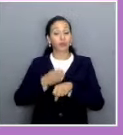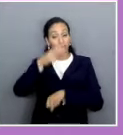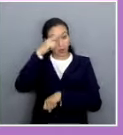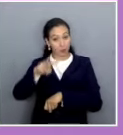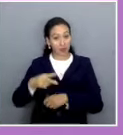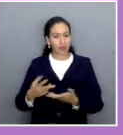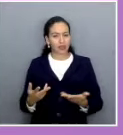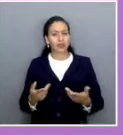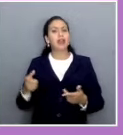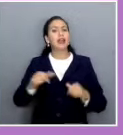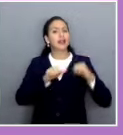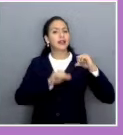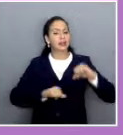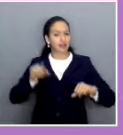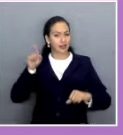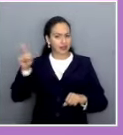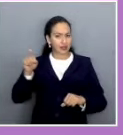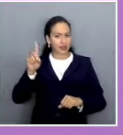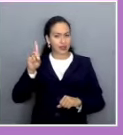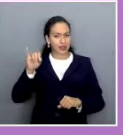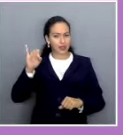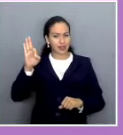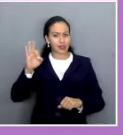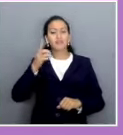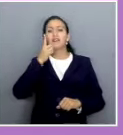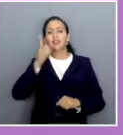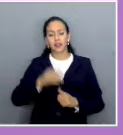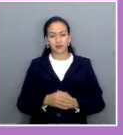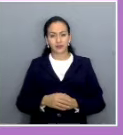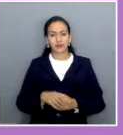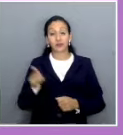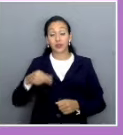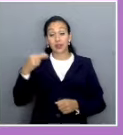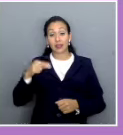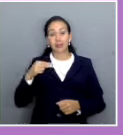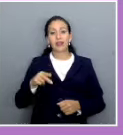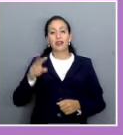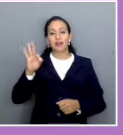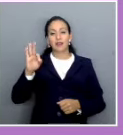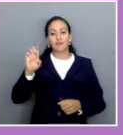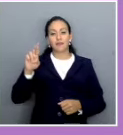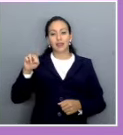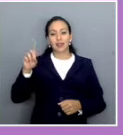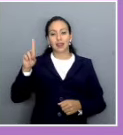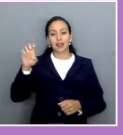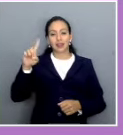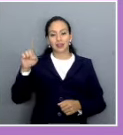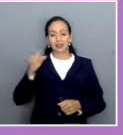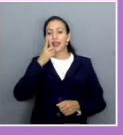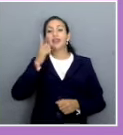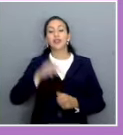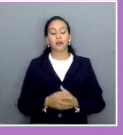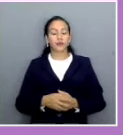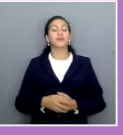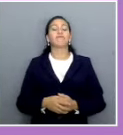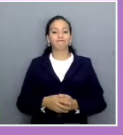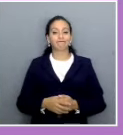Sistema Nacional DIF, Nuria Fernández, criticó. Aquí ha habido